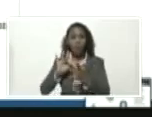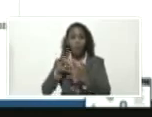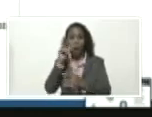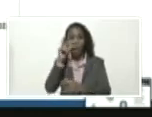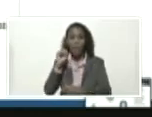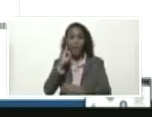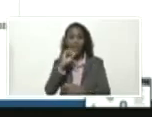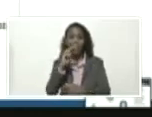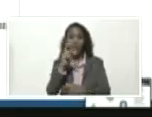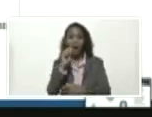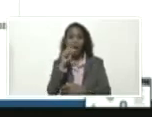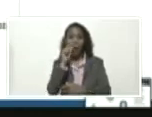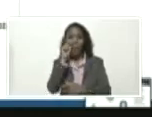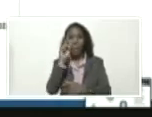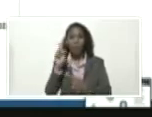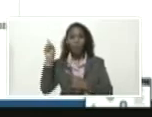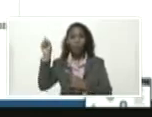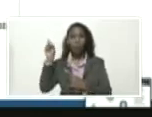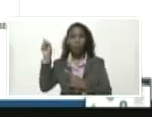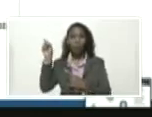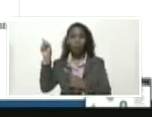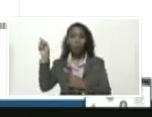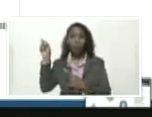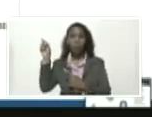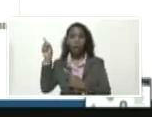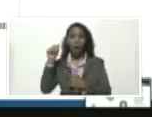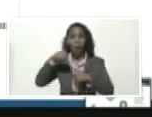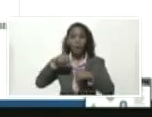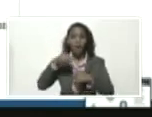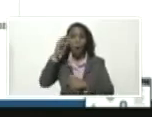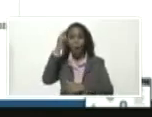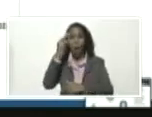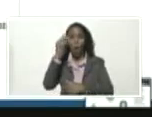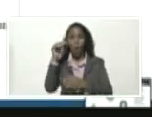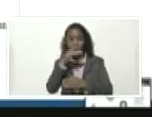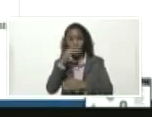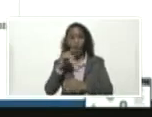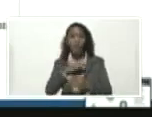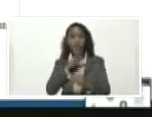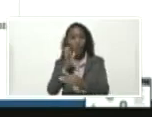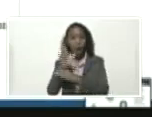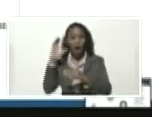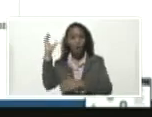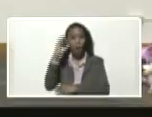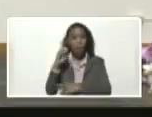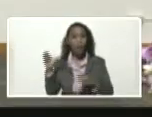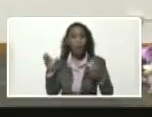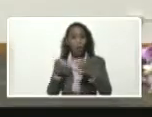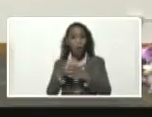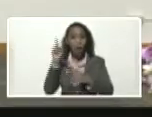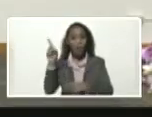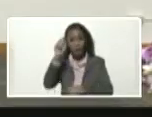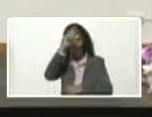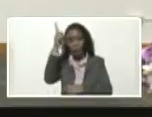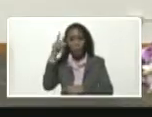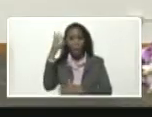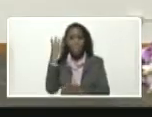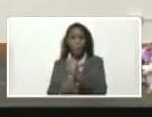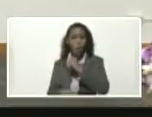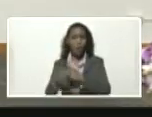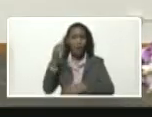y Leopoldo López Mendoza, que ahorita, en octubre, fue a Colombia y se reunió allá. Leopoldo López, prófugo de la